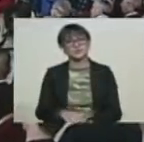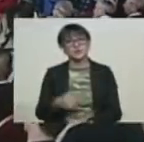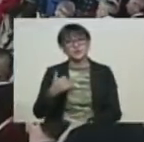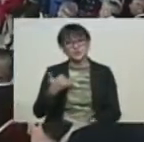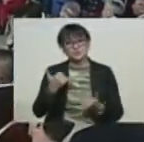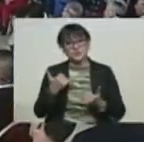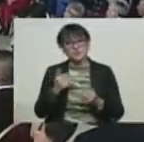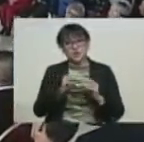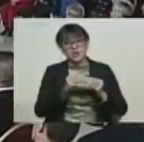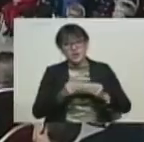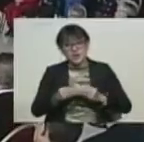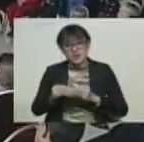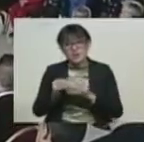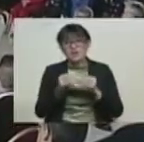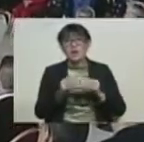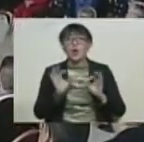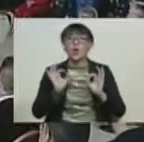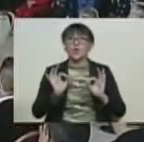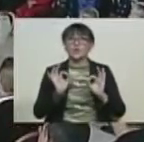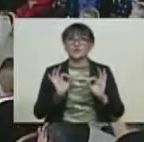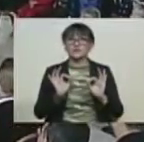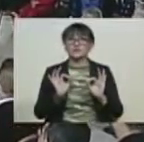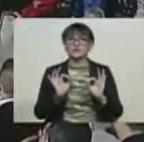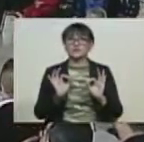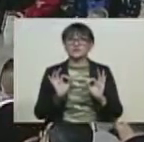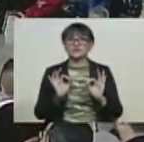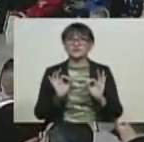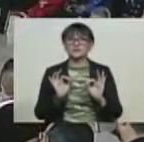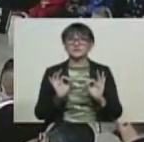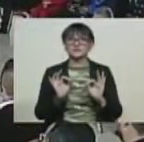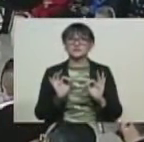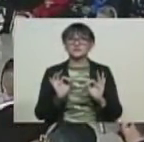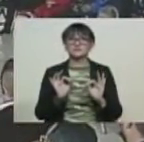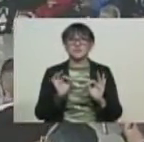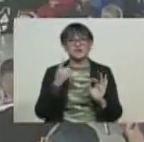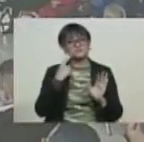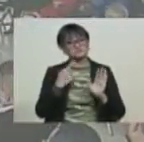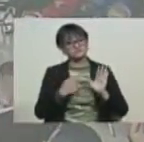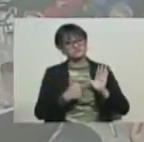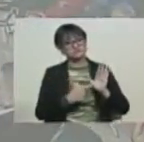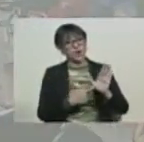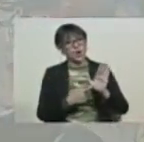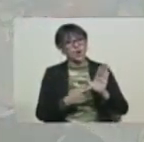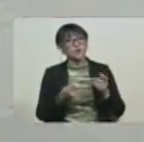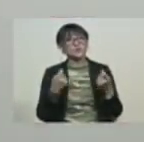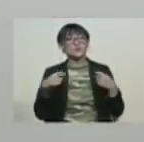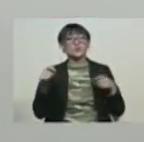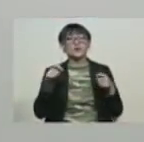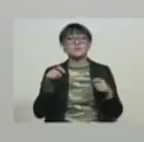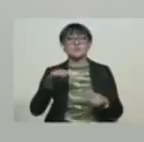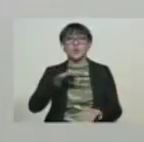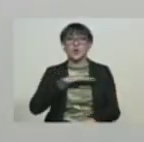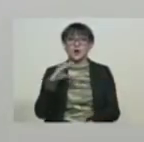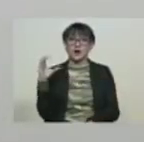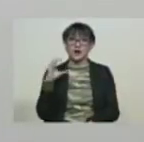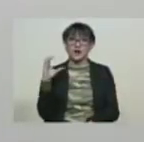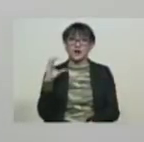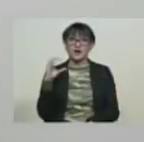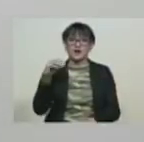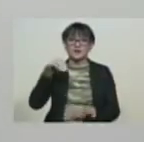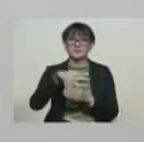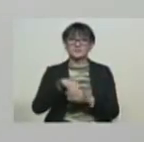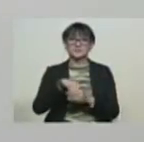restaurado de manera original para que sea un pivot fundamental del turismo de la Gran Caracas, de esta